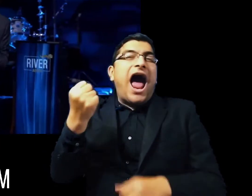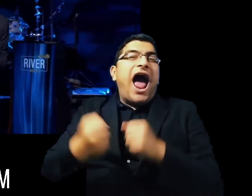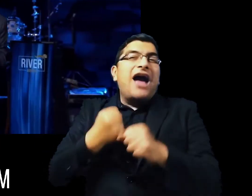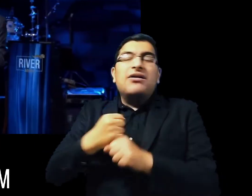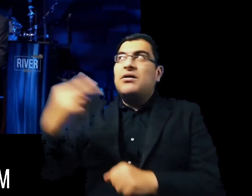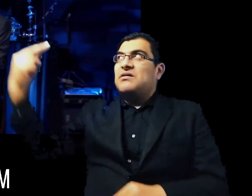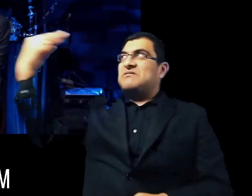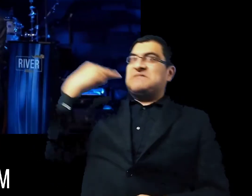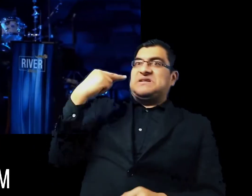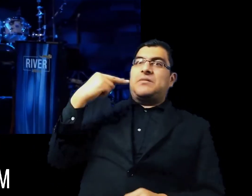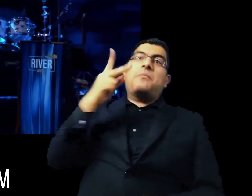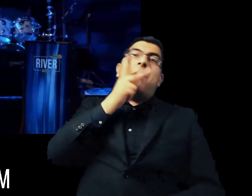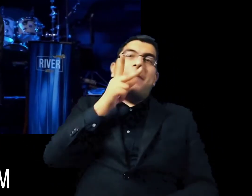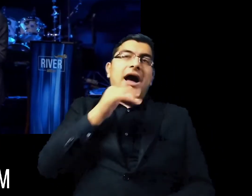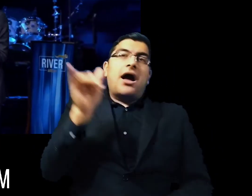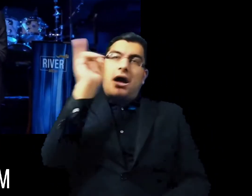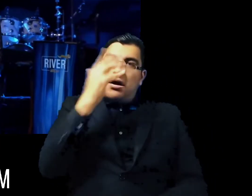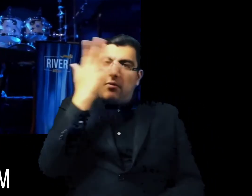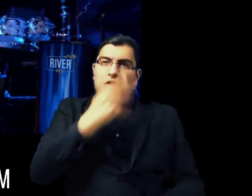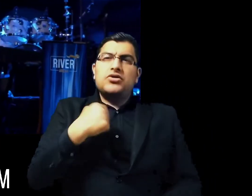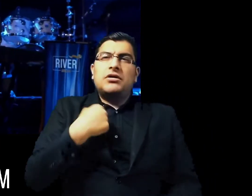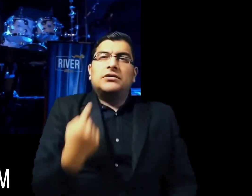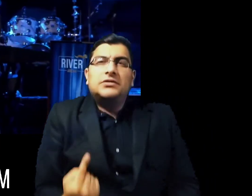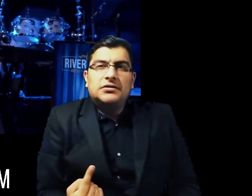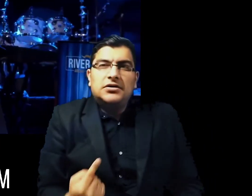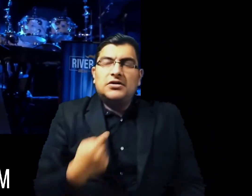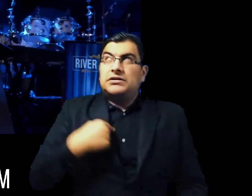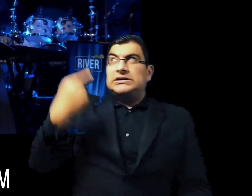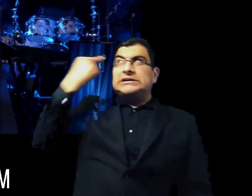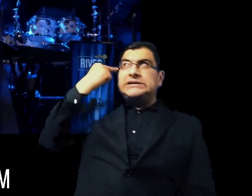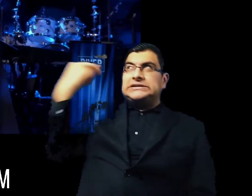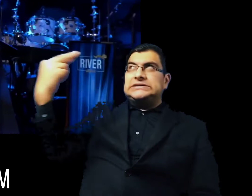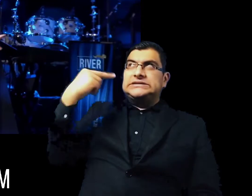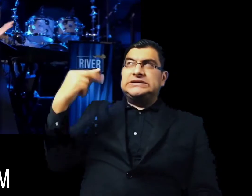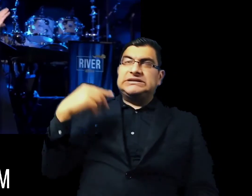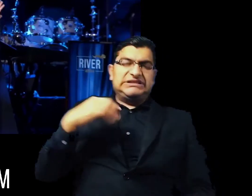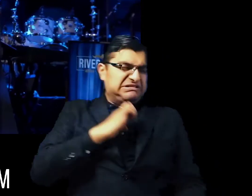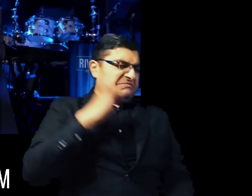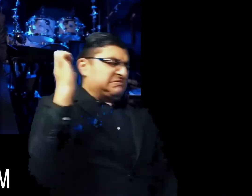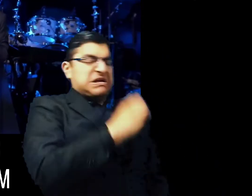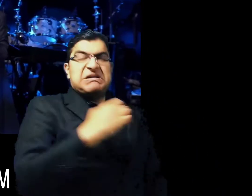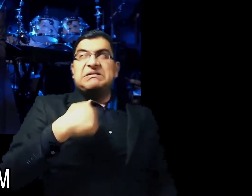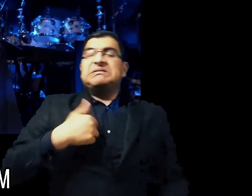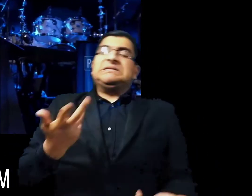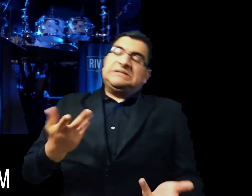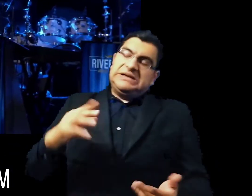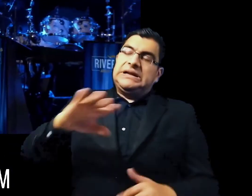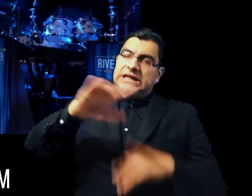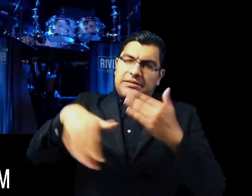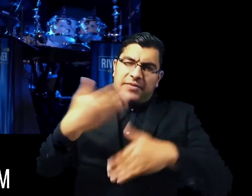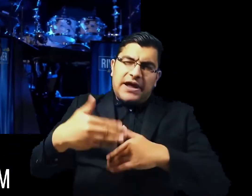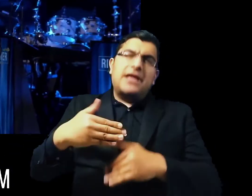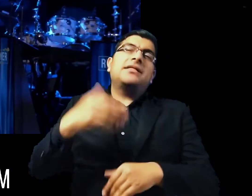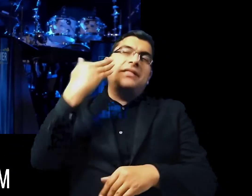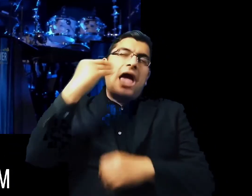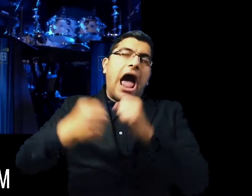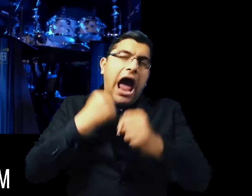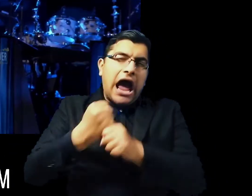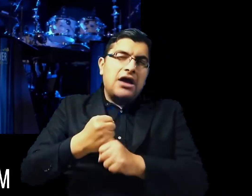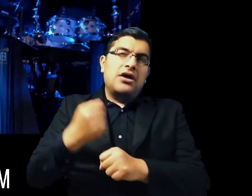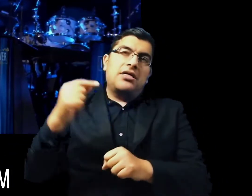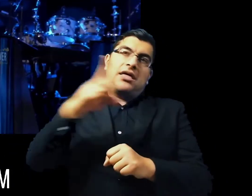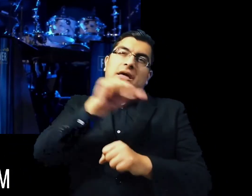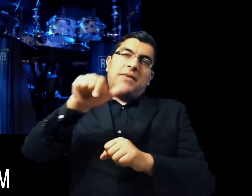entonces, que insisto, estaba borracho, yo era un chiquitito, interpreté mal, después él se entregó al Señor, todo cambió. Pero